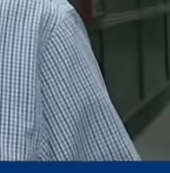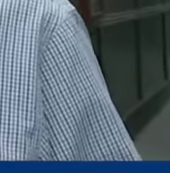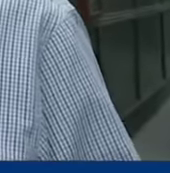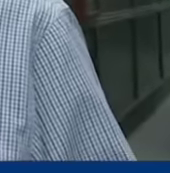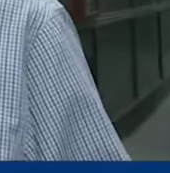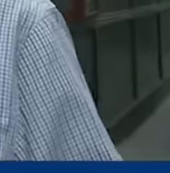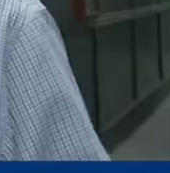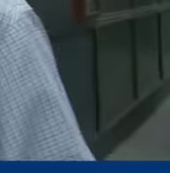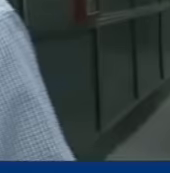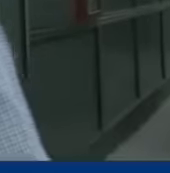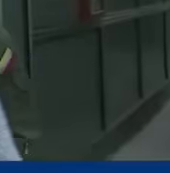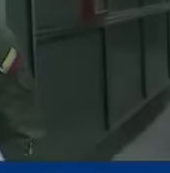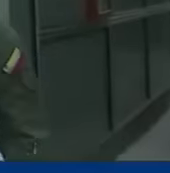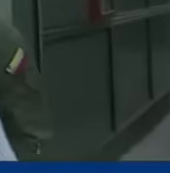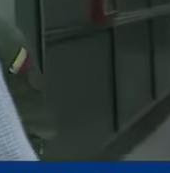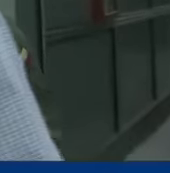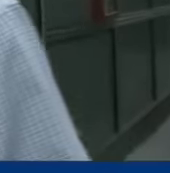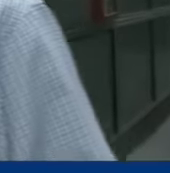fascista de Venezuela,